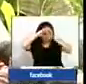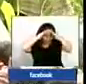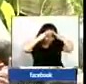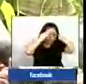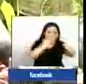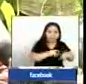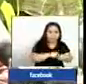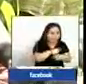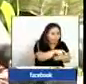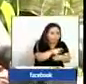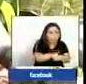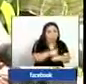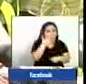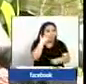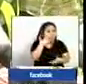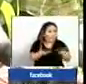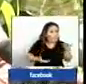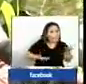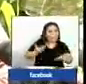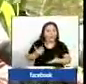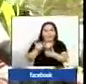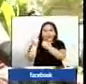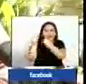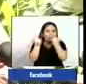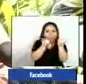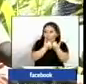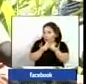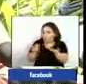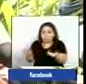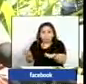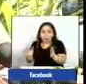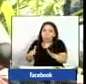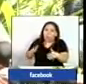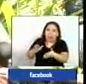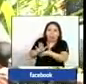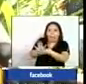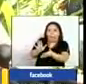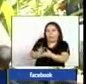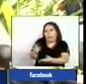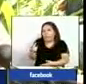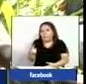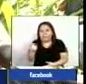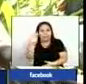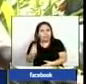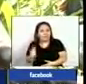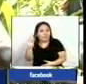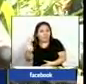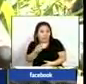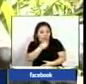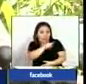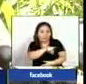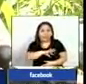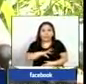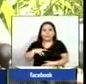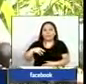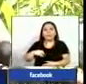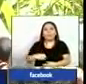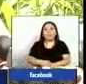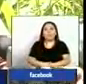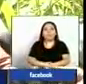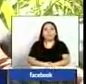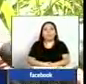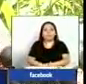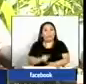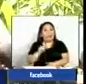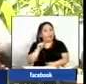Si no vendemos maíz, no tenemos dinero para comprar los consumos diarios de nuestros hogares. Entonces,